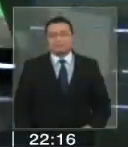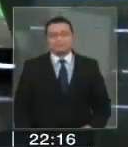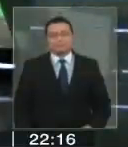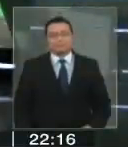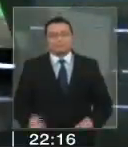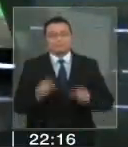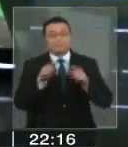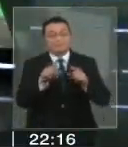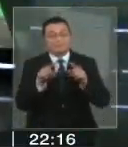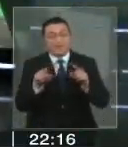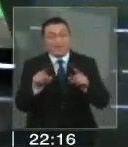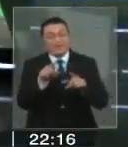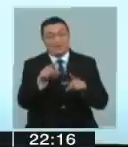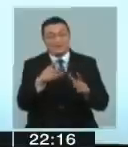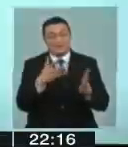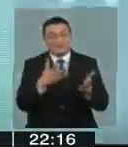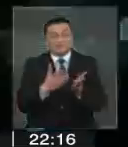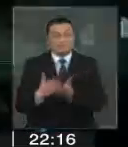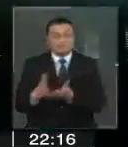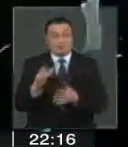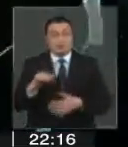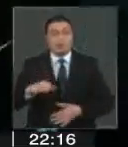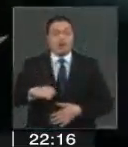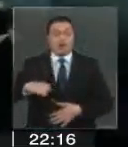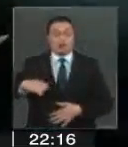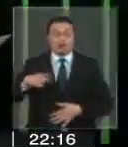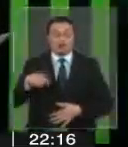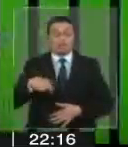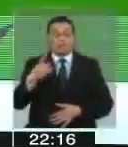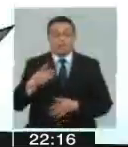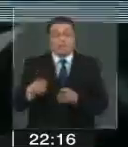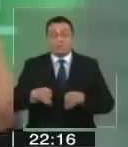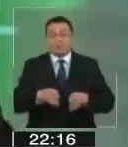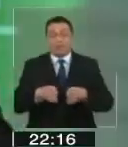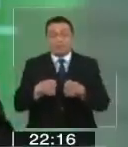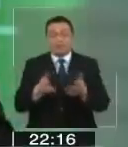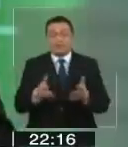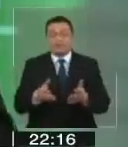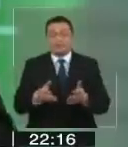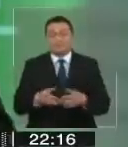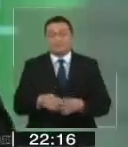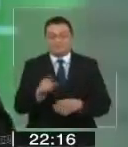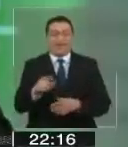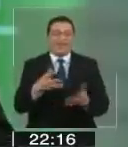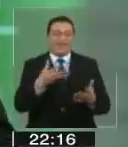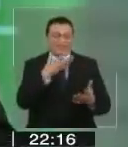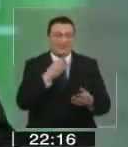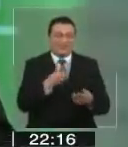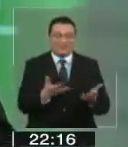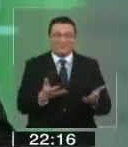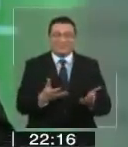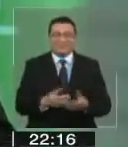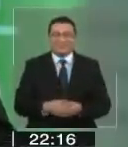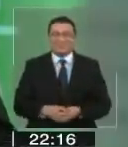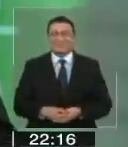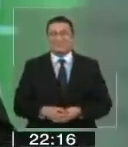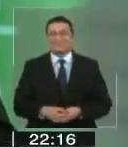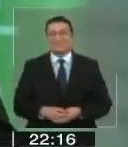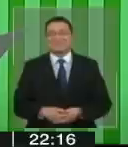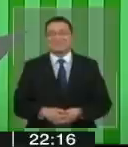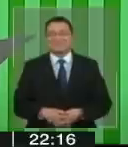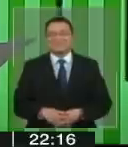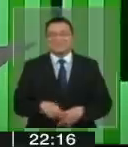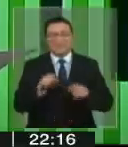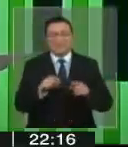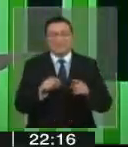Ahí está, entonces, con orgullo más, con un camino que... Exquisito, dime que no es rico. Exquisito, pues. Tan rico.